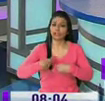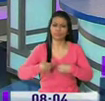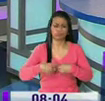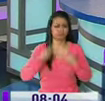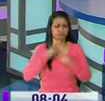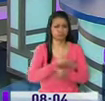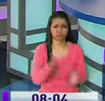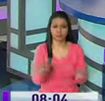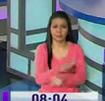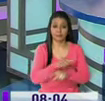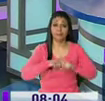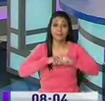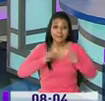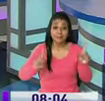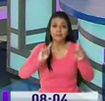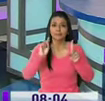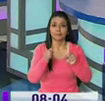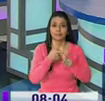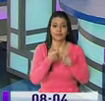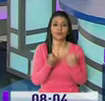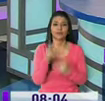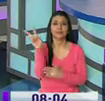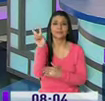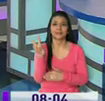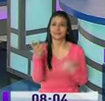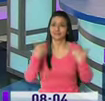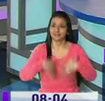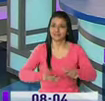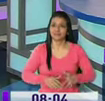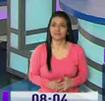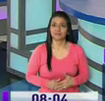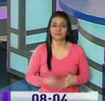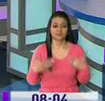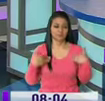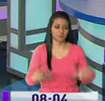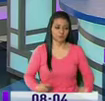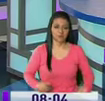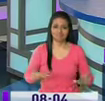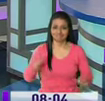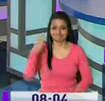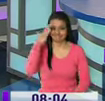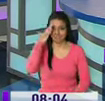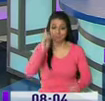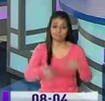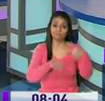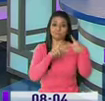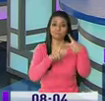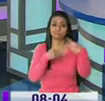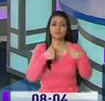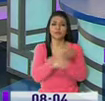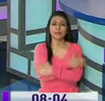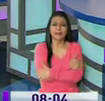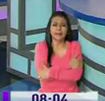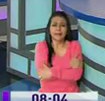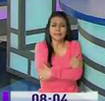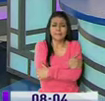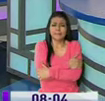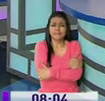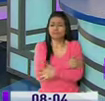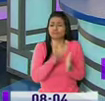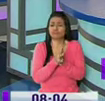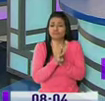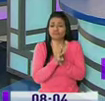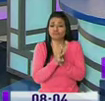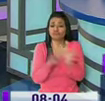pero lo primero, es viernes, mi querida Ali. Y el cuerpo lo sabe. Y segundo, quiero mandar un abrazo enorme y grande